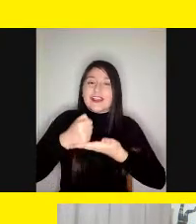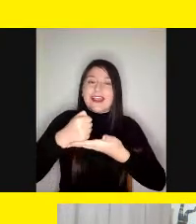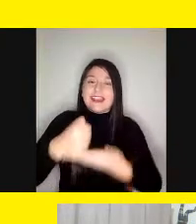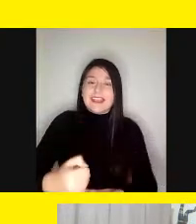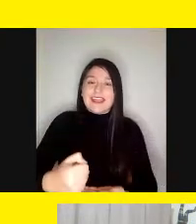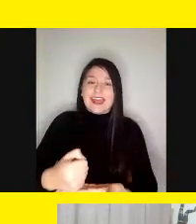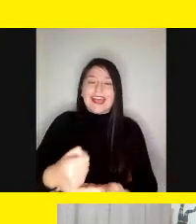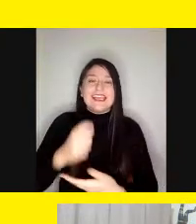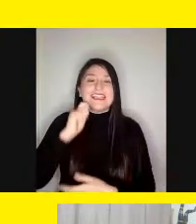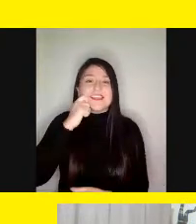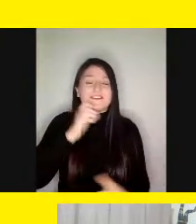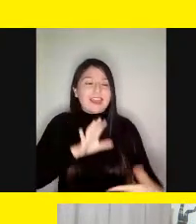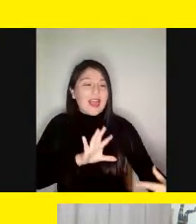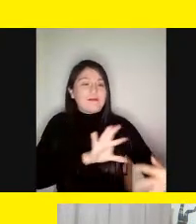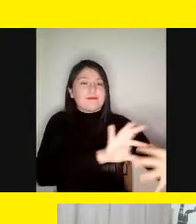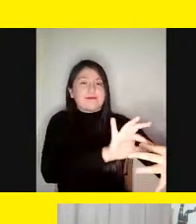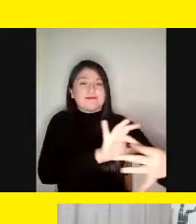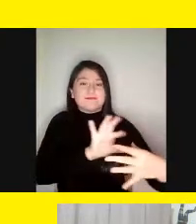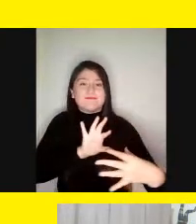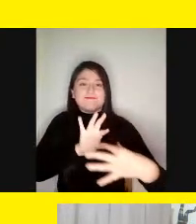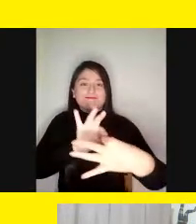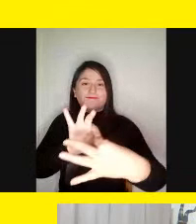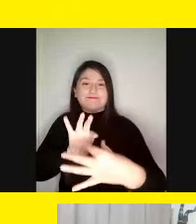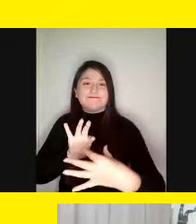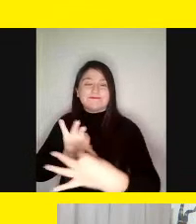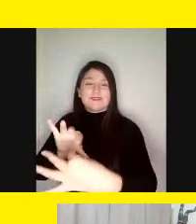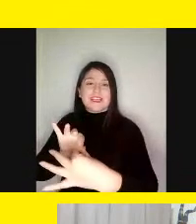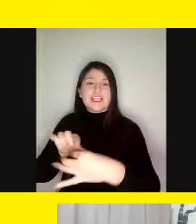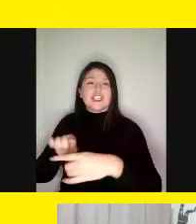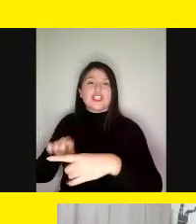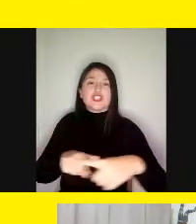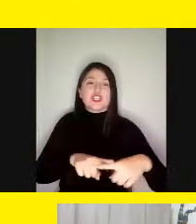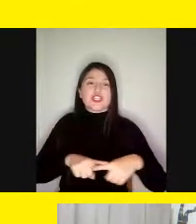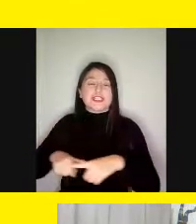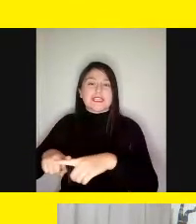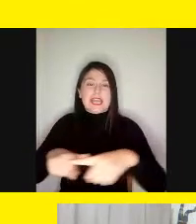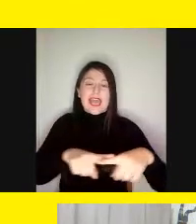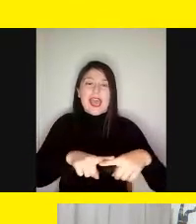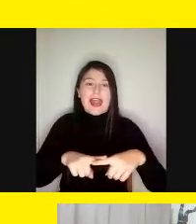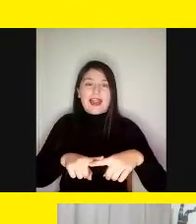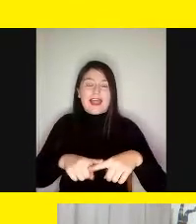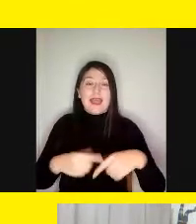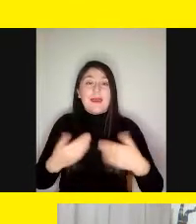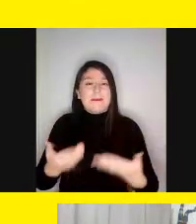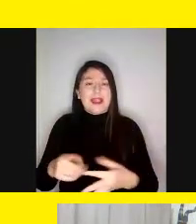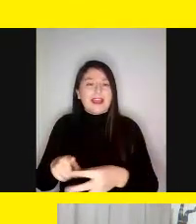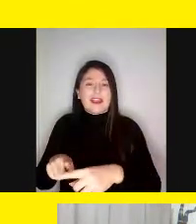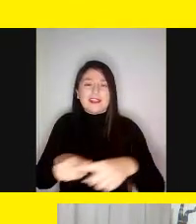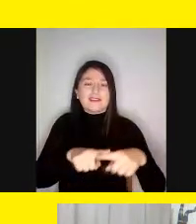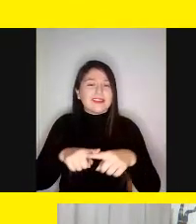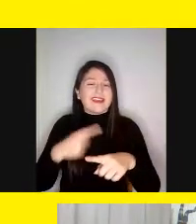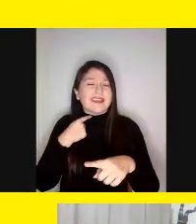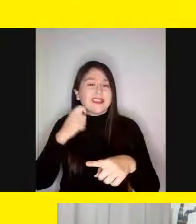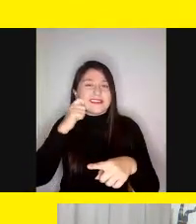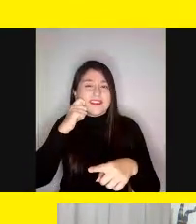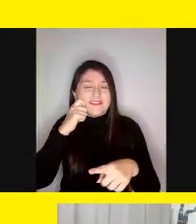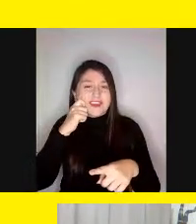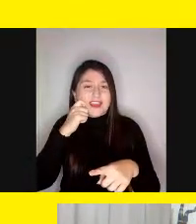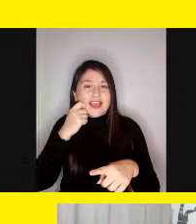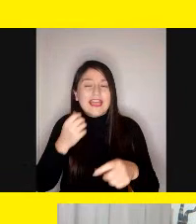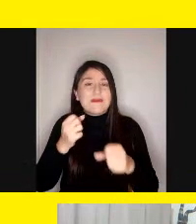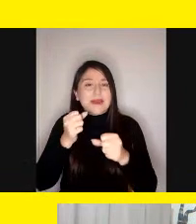lazos sociales que se establecen en algún momento para que la sociedad tenga sentido, para que se pueda vivir